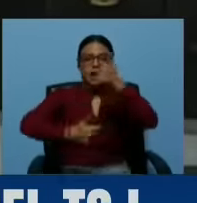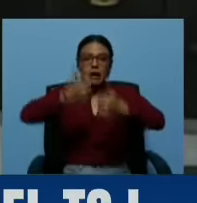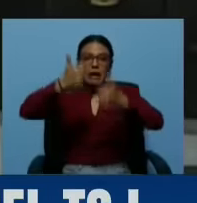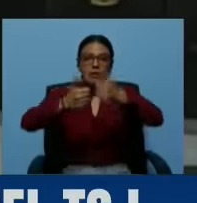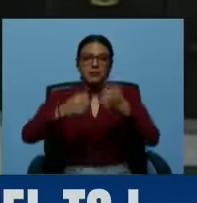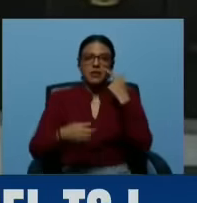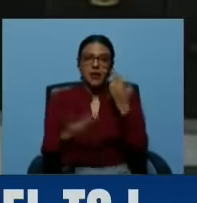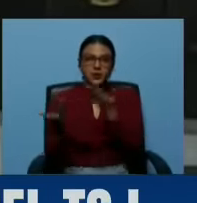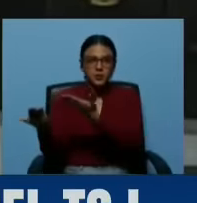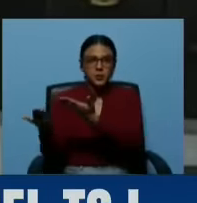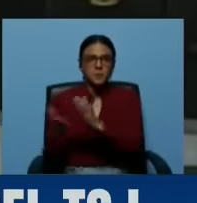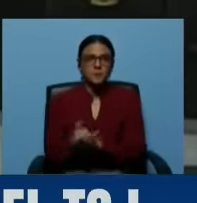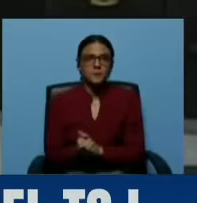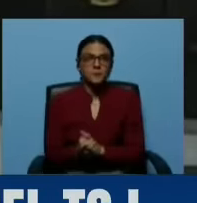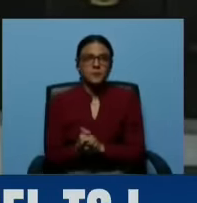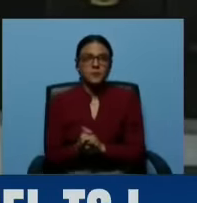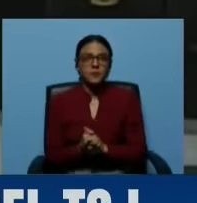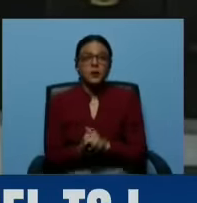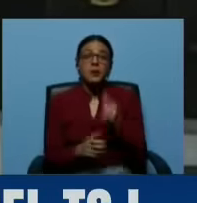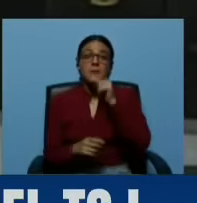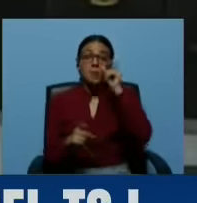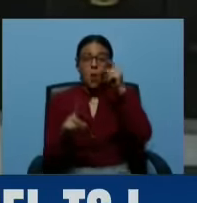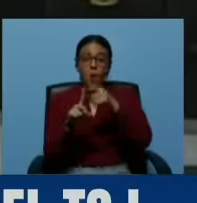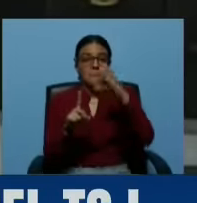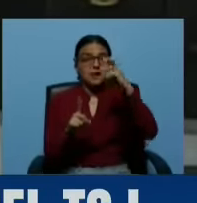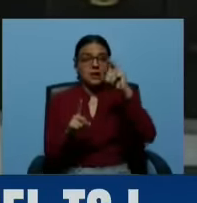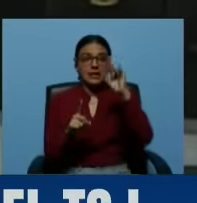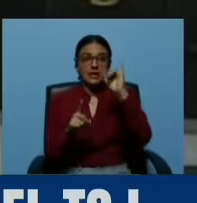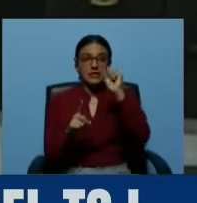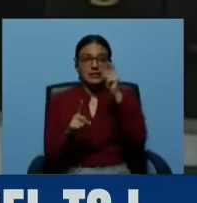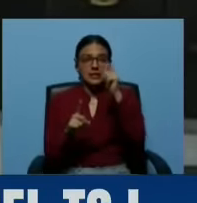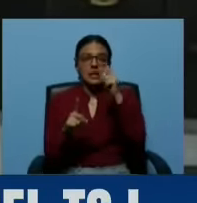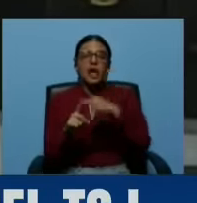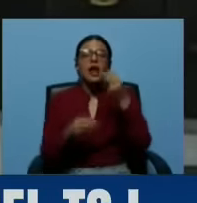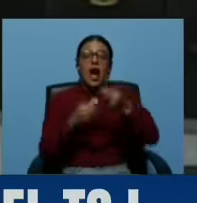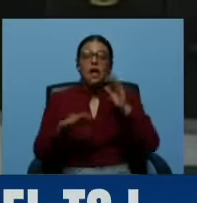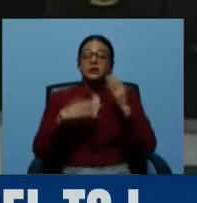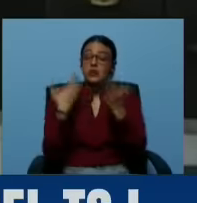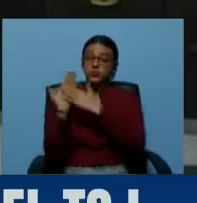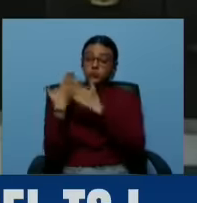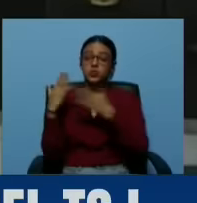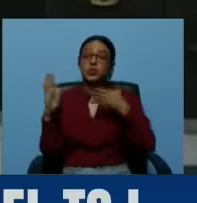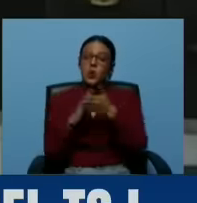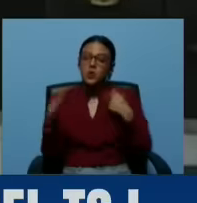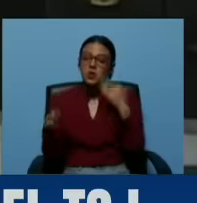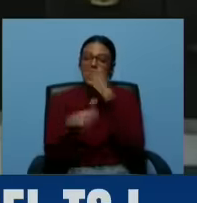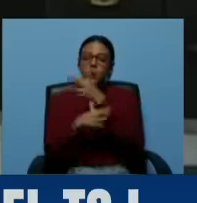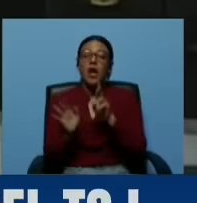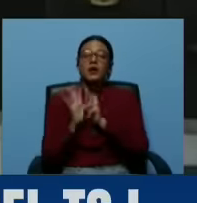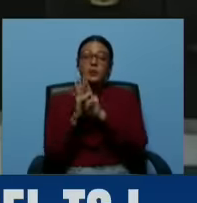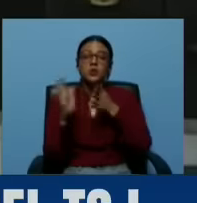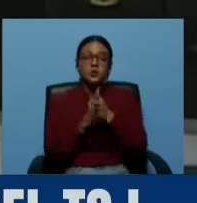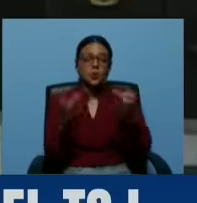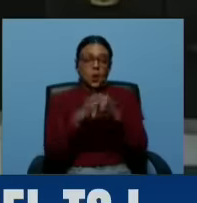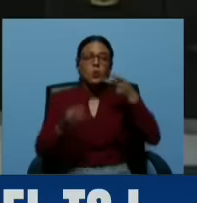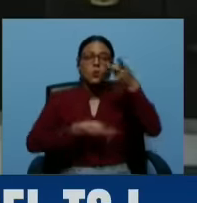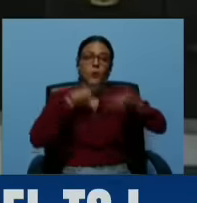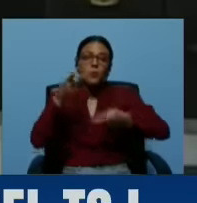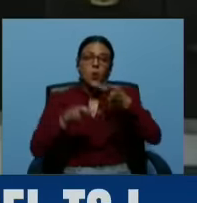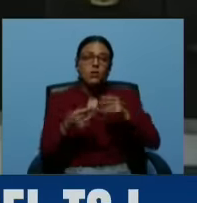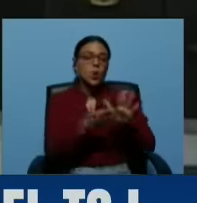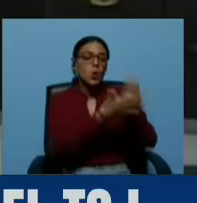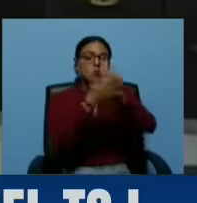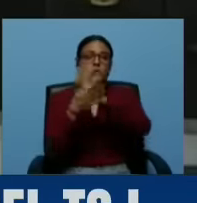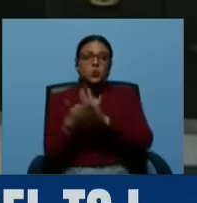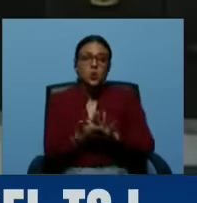imágenes Cristian Chirinos, quien asiste el día de hoy a esta convocatoria en representación de la organización con fines políticos